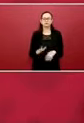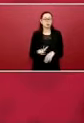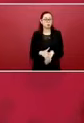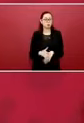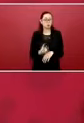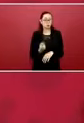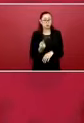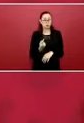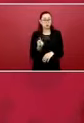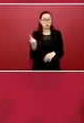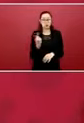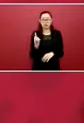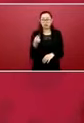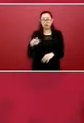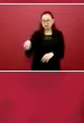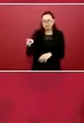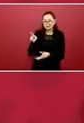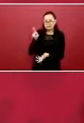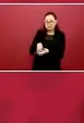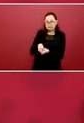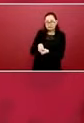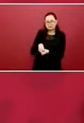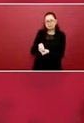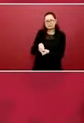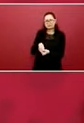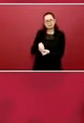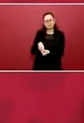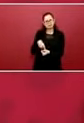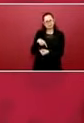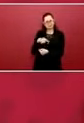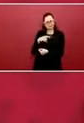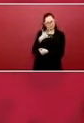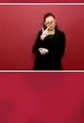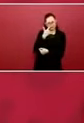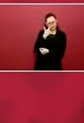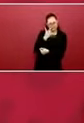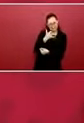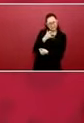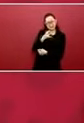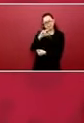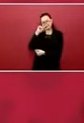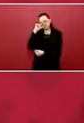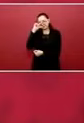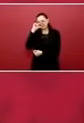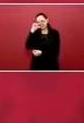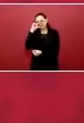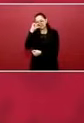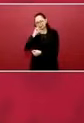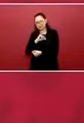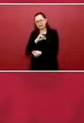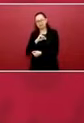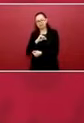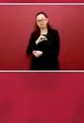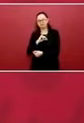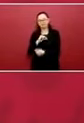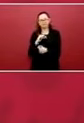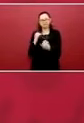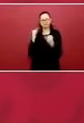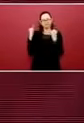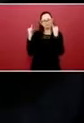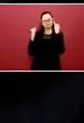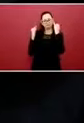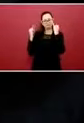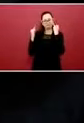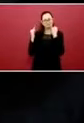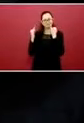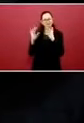hay irregularidades en el manejo de las estancias infantiles.